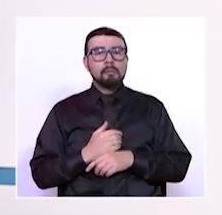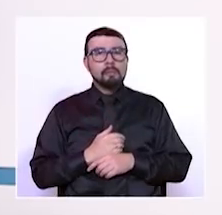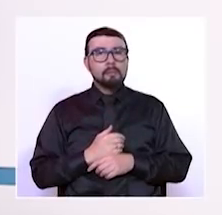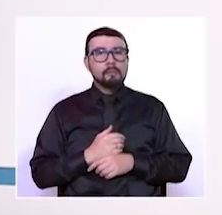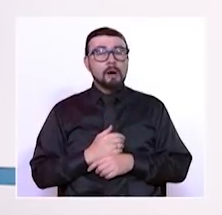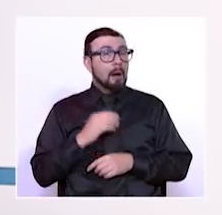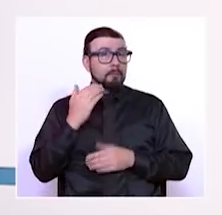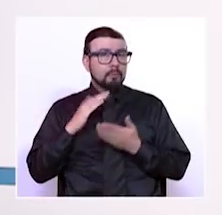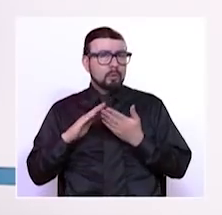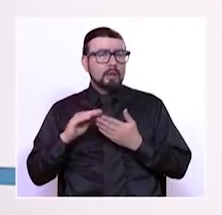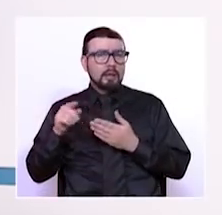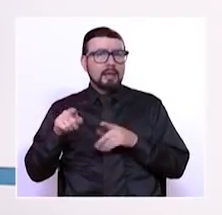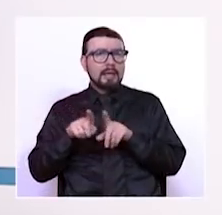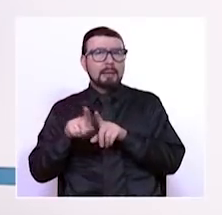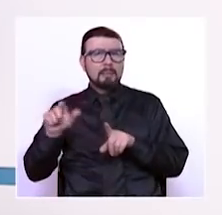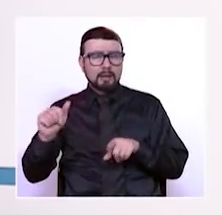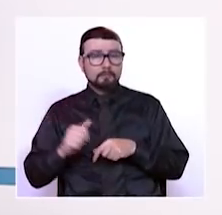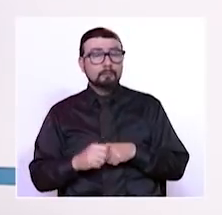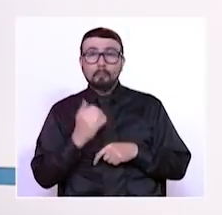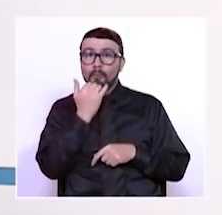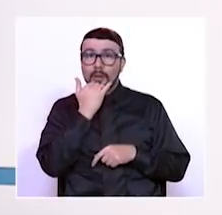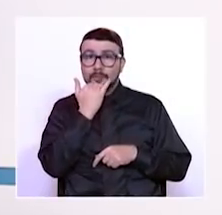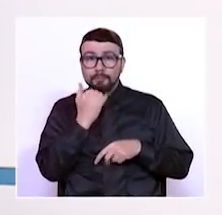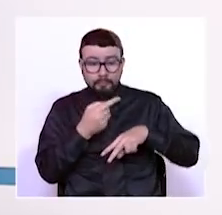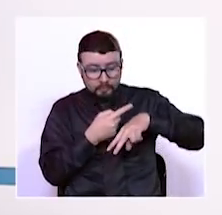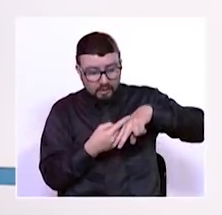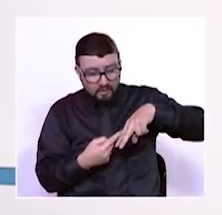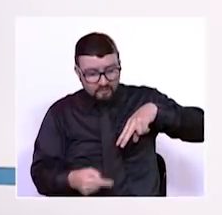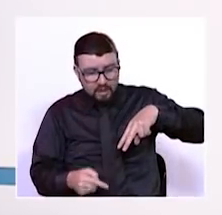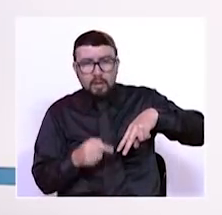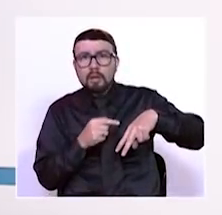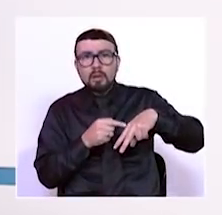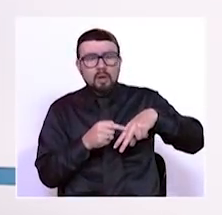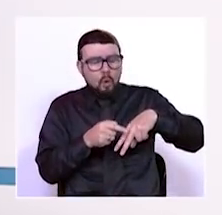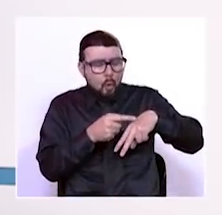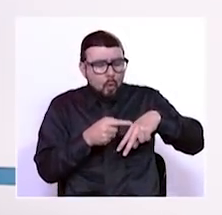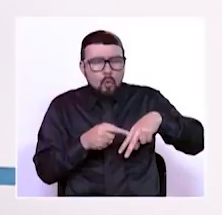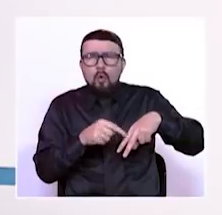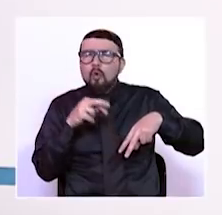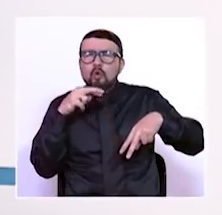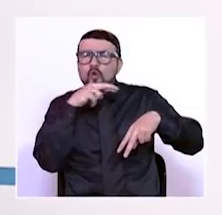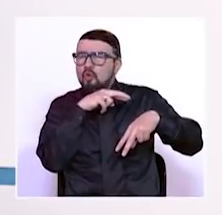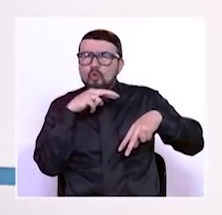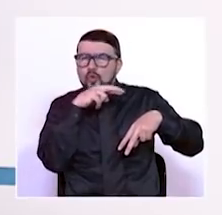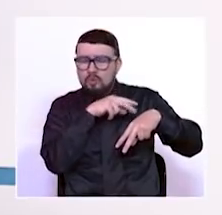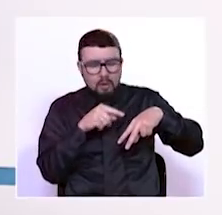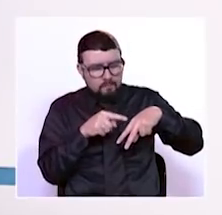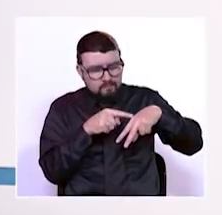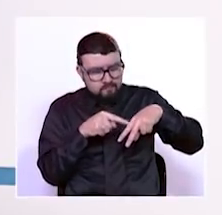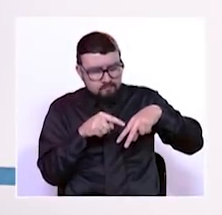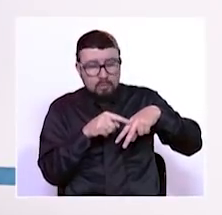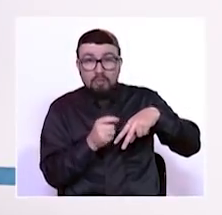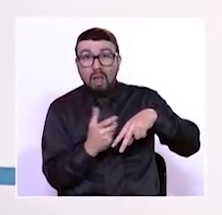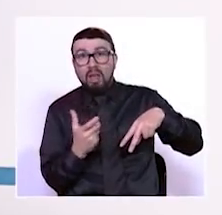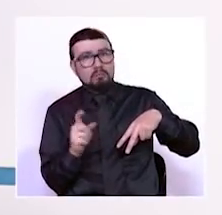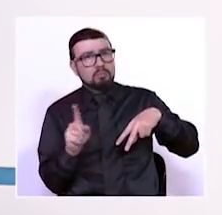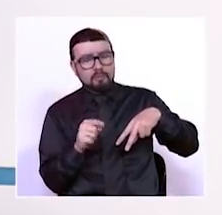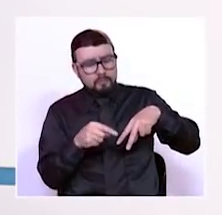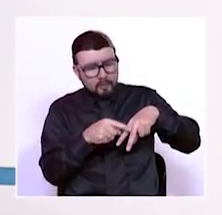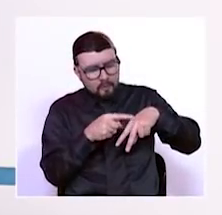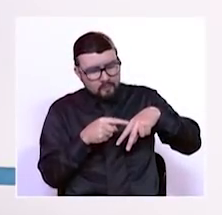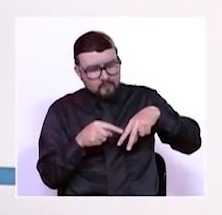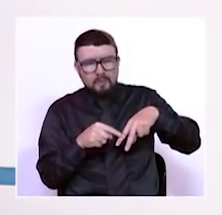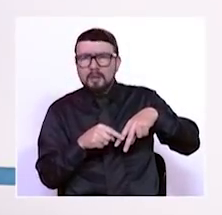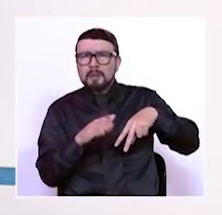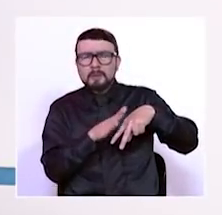le aparece un enrojecimiento en la pierna. Ella no tiene herida todavía, pero es un enrojecimiento y se le reseca la piel.